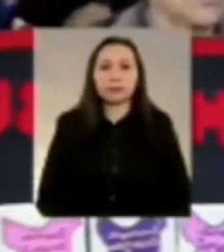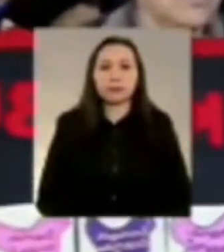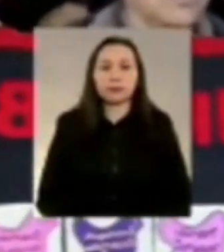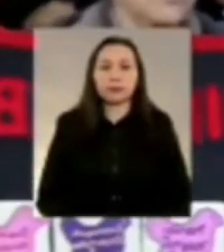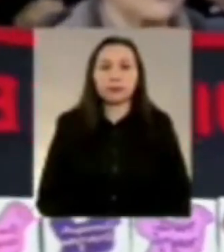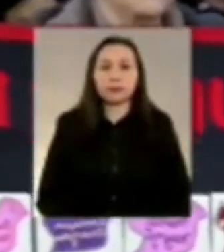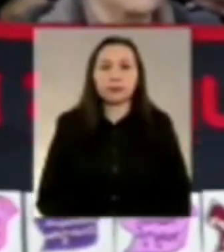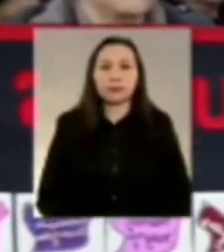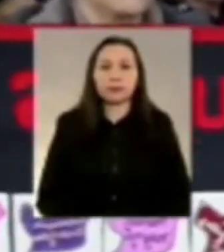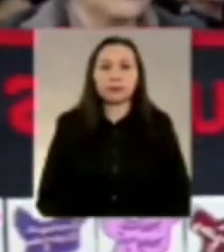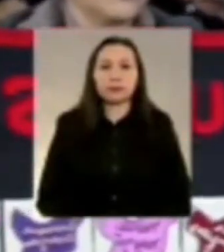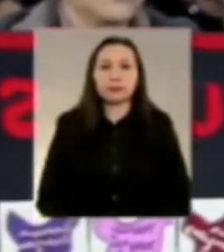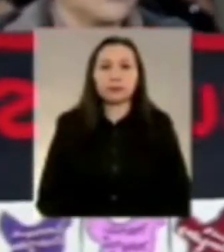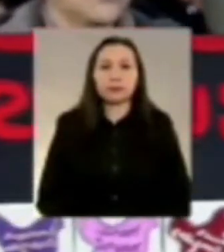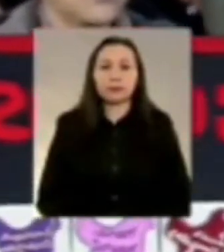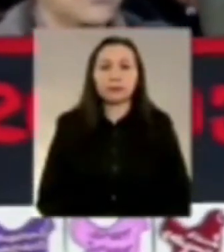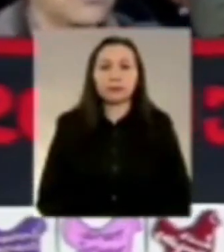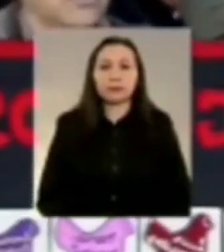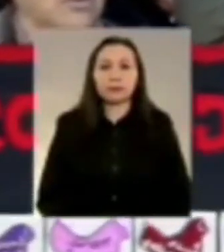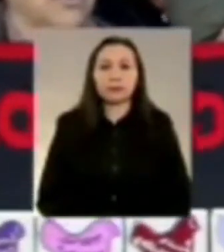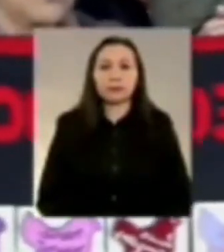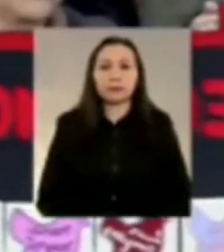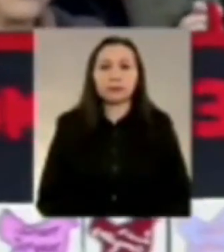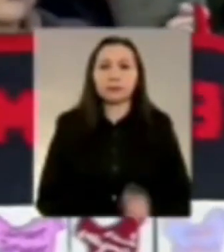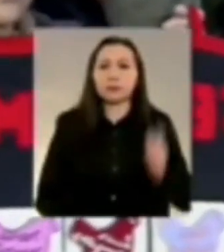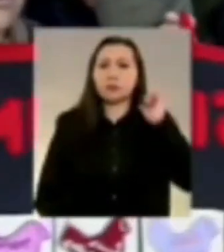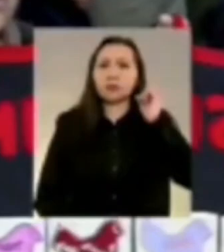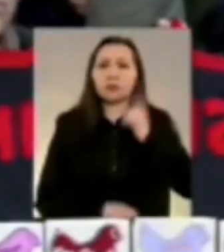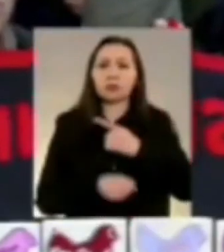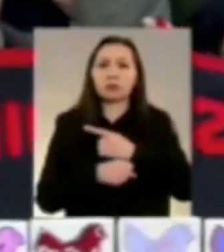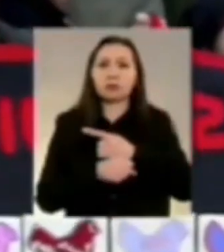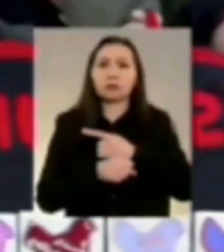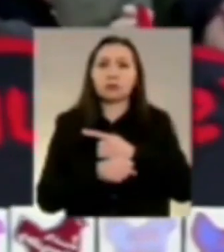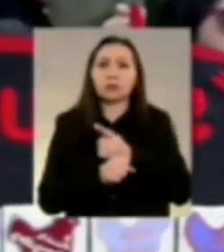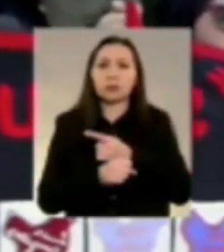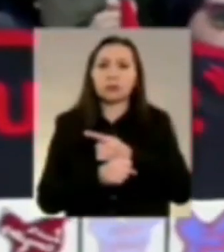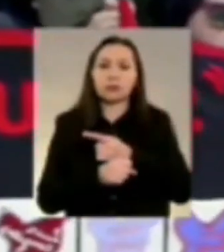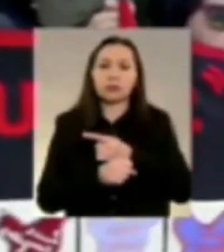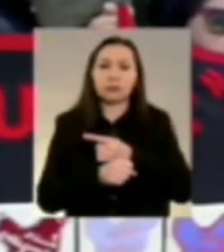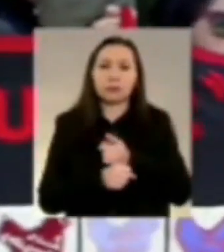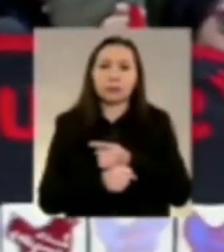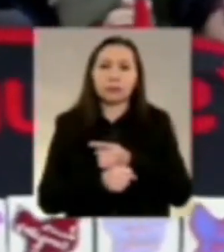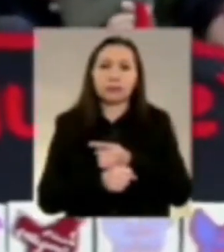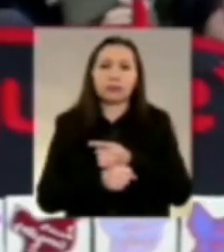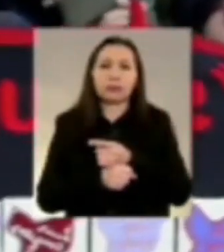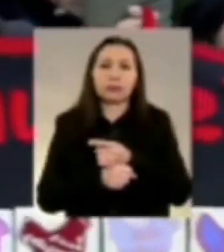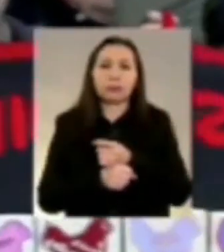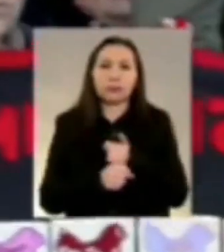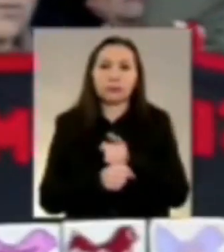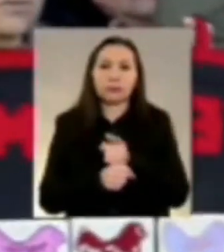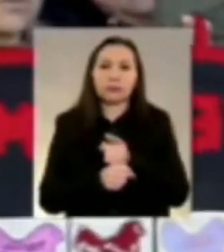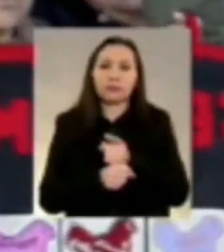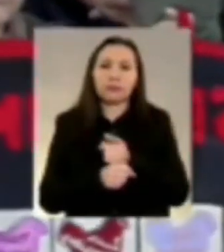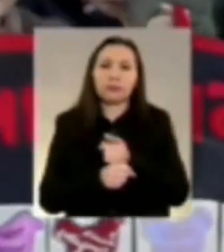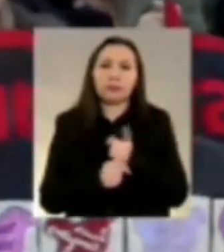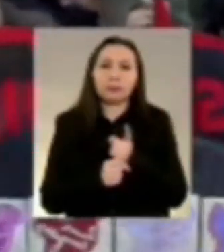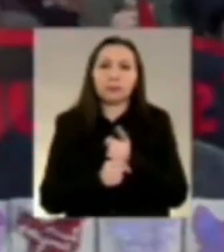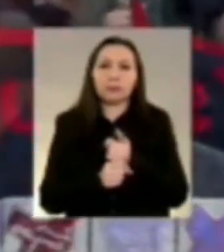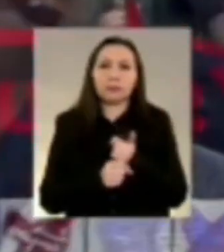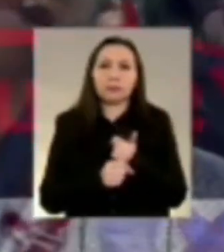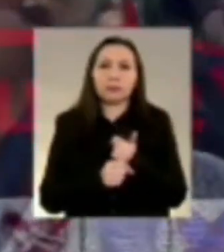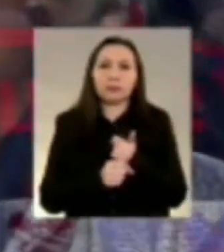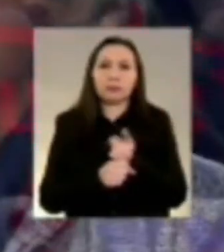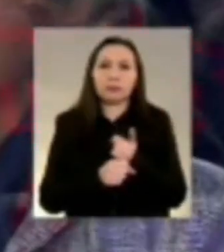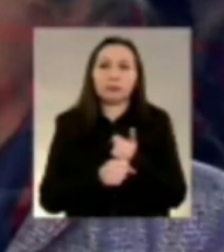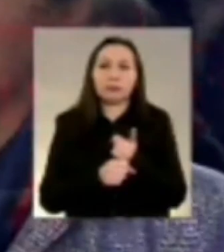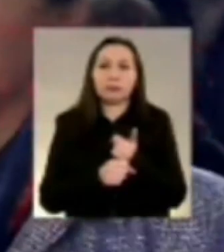que vamos directamente hasta Santiago de Chile? Porque hay en estos momentos una ceremonia muy sensible ahí.